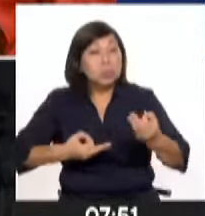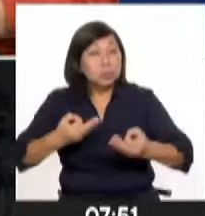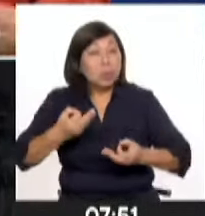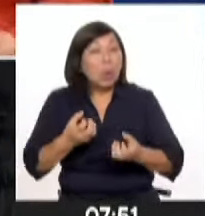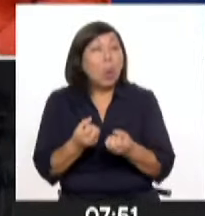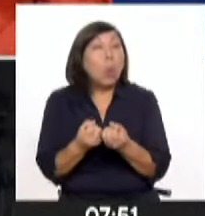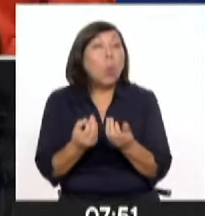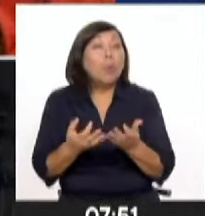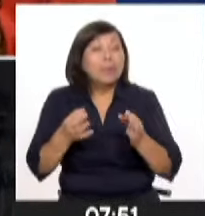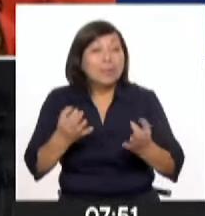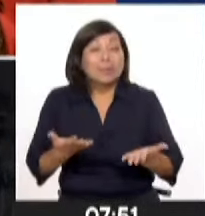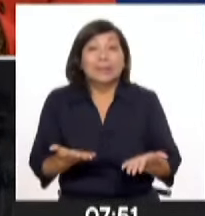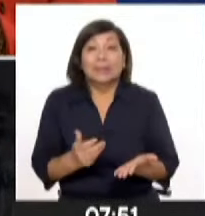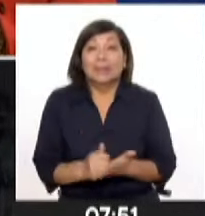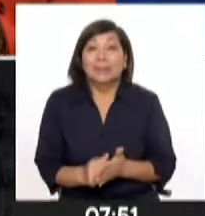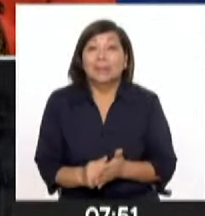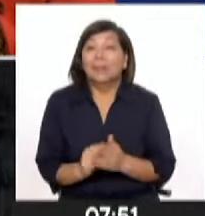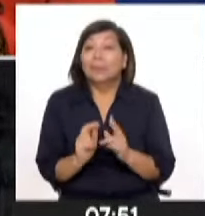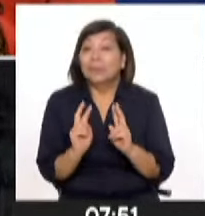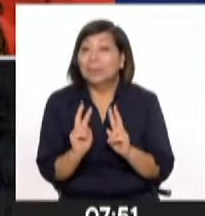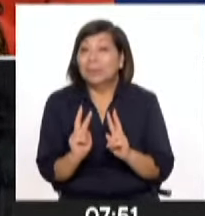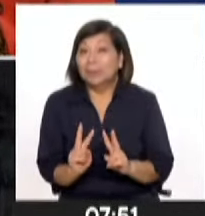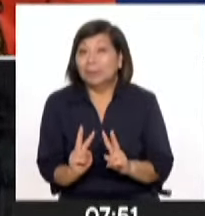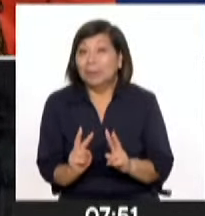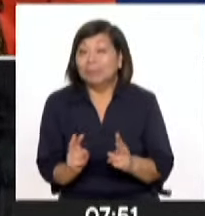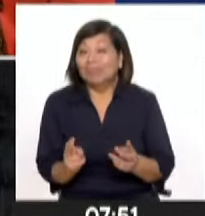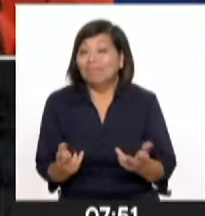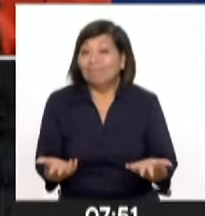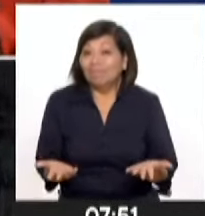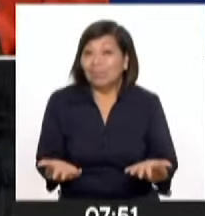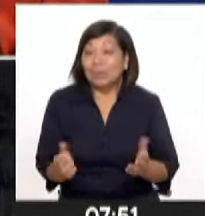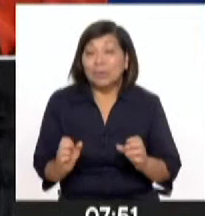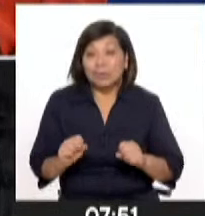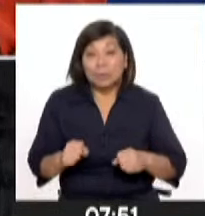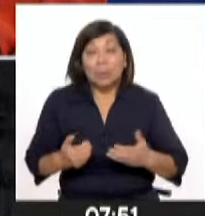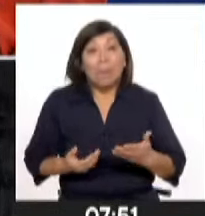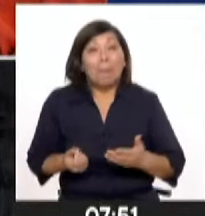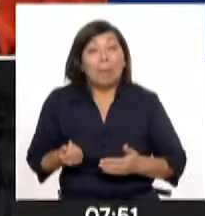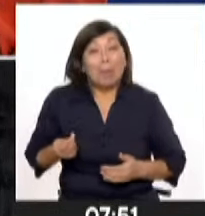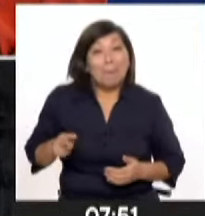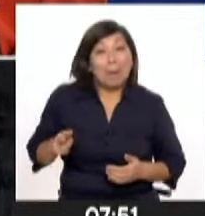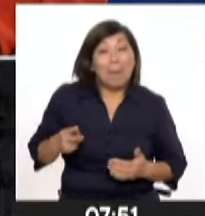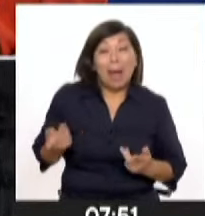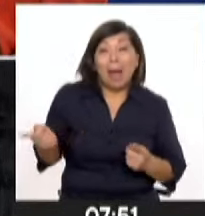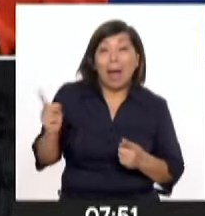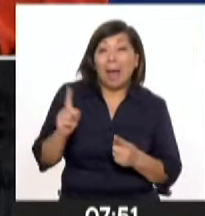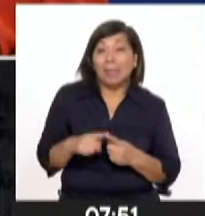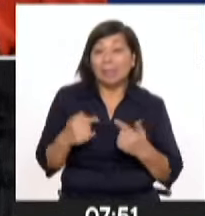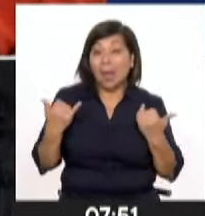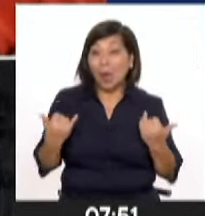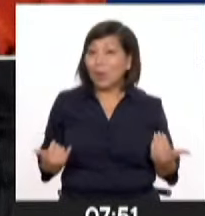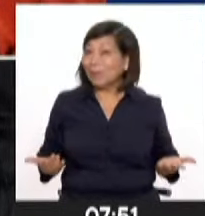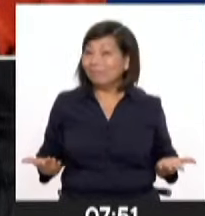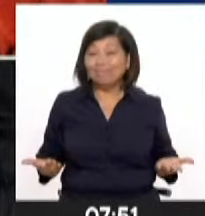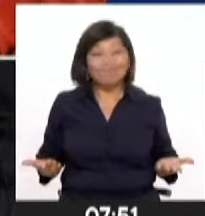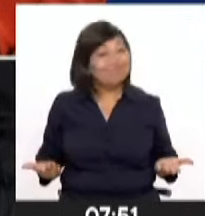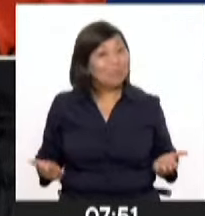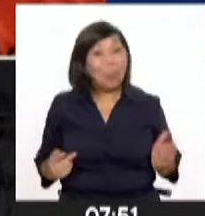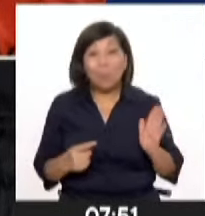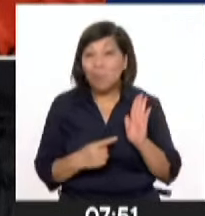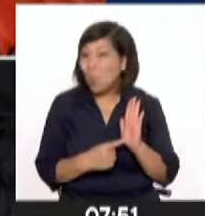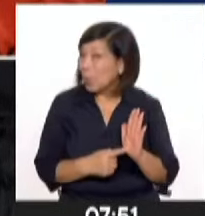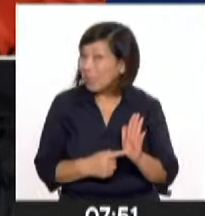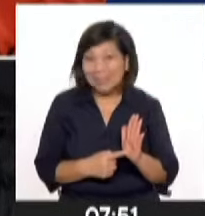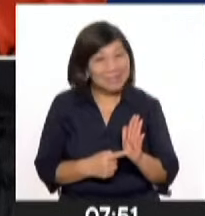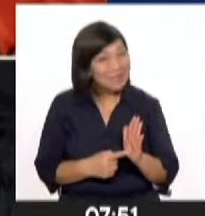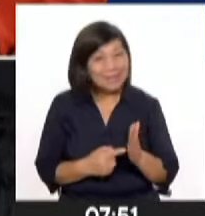las que realmente hacen las apreciaciones, ¿no?, de las posibles alzas de precios, hasta el momento no